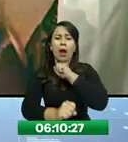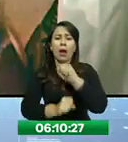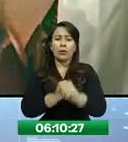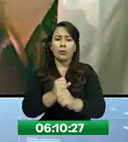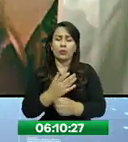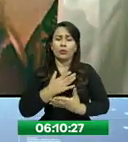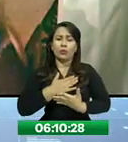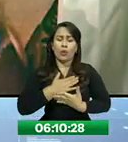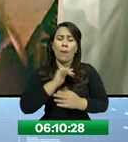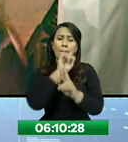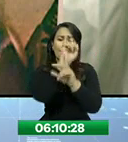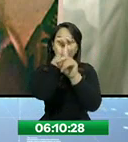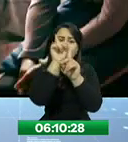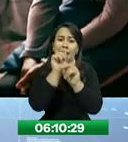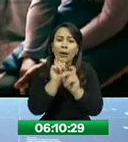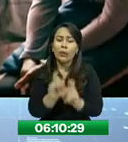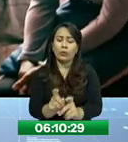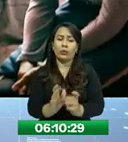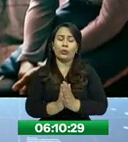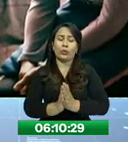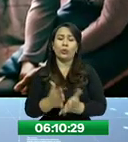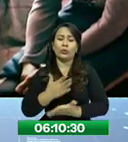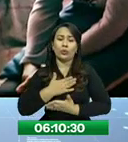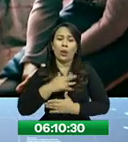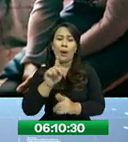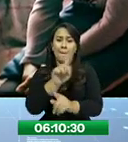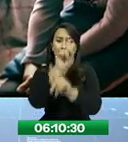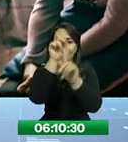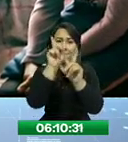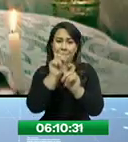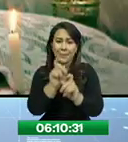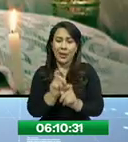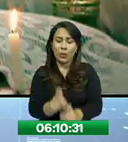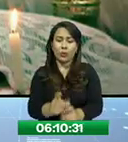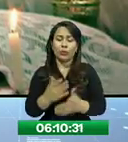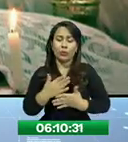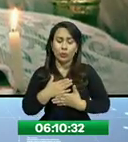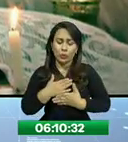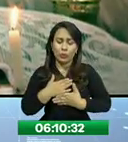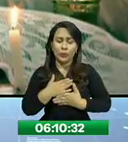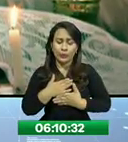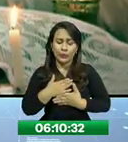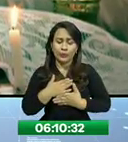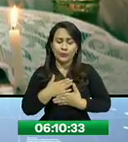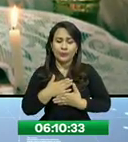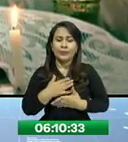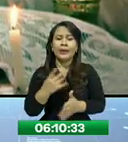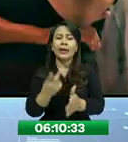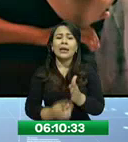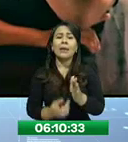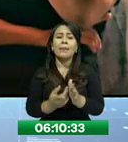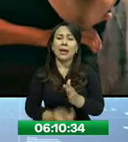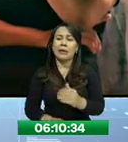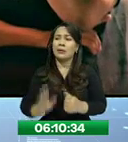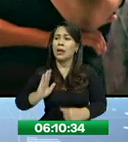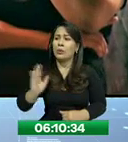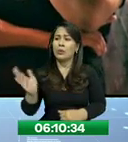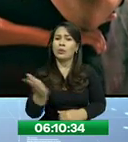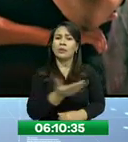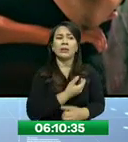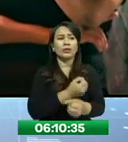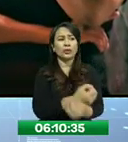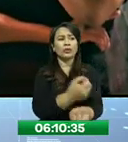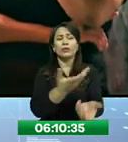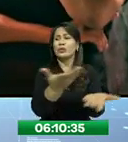yo me pregunto, señor productor, rápidamente, si me permite, José Luis y amables televidentes, ¿qué nos está pasando? ¿Qué